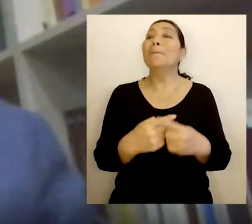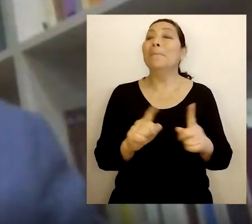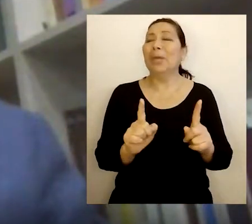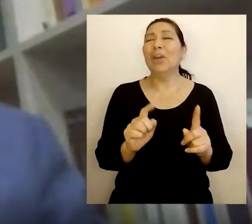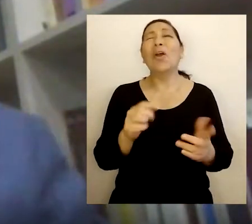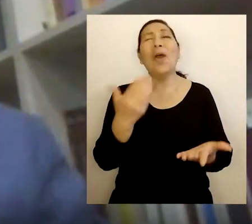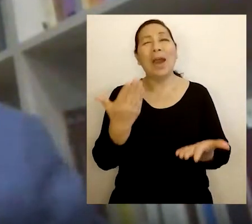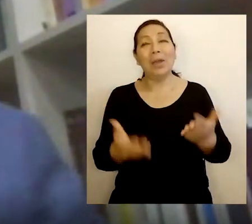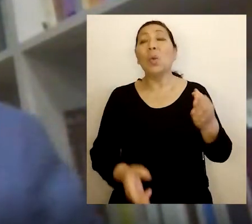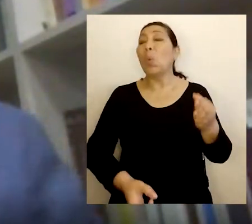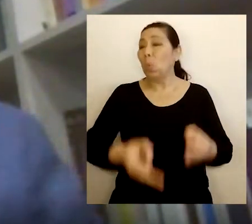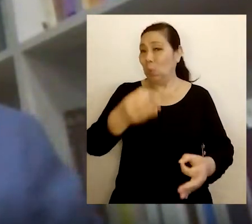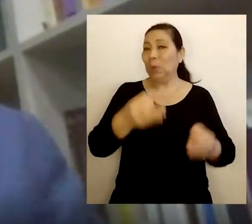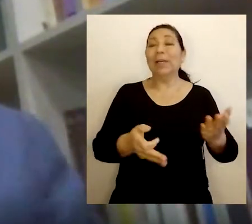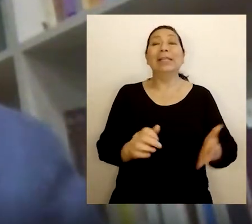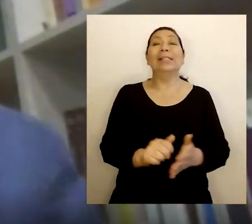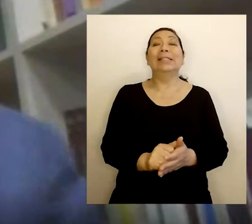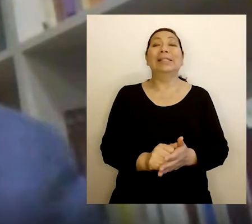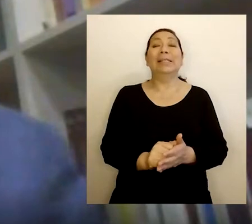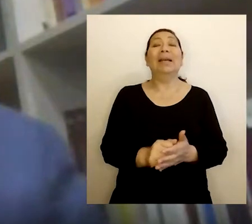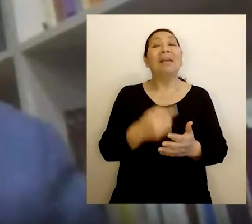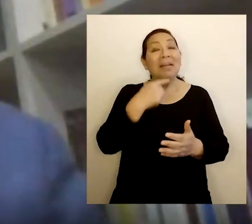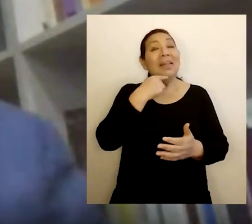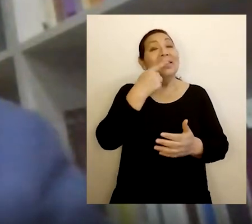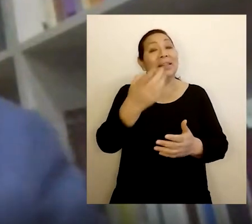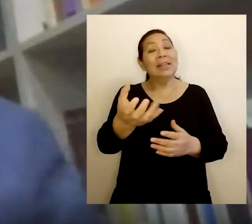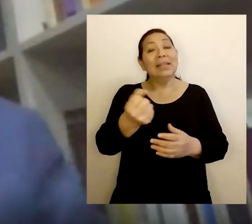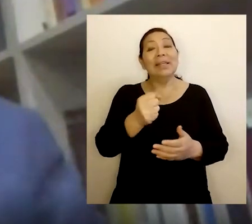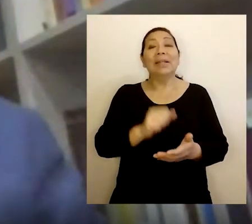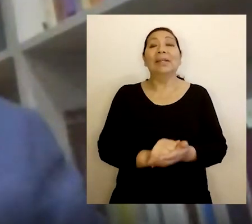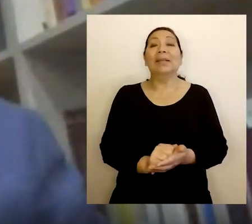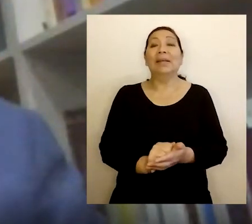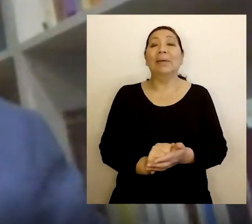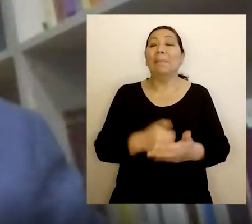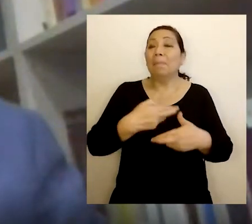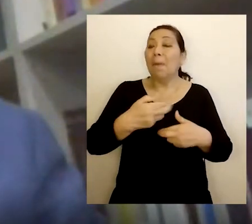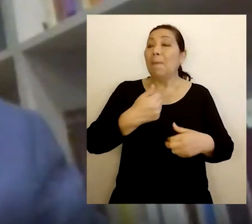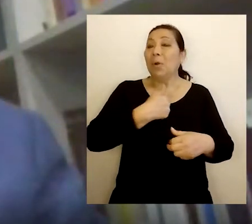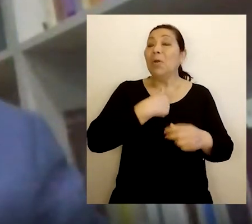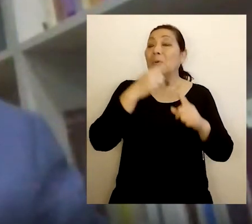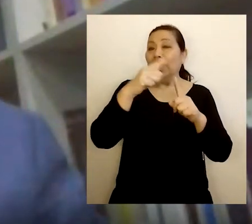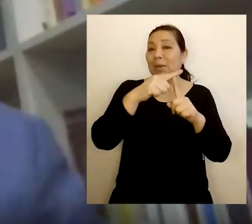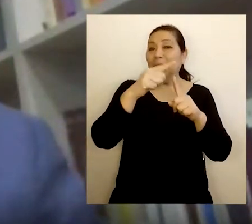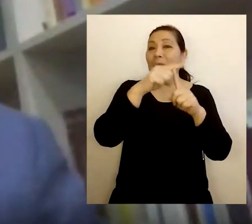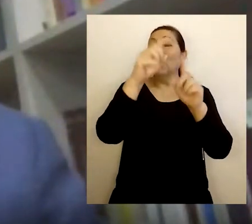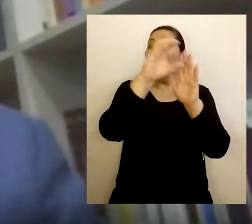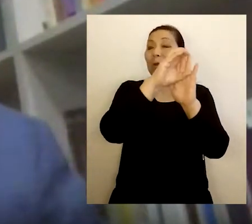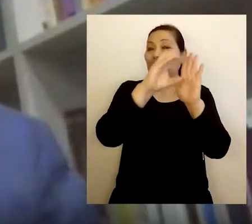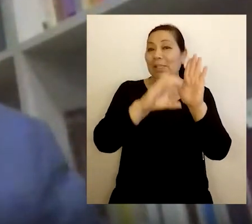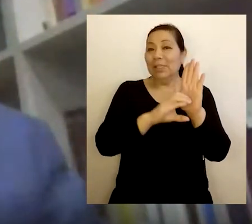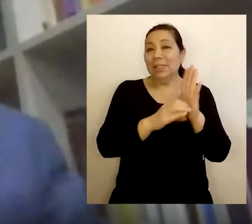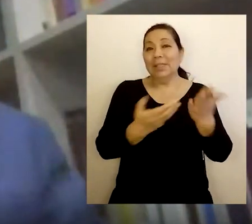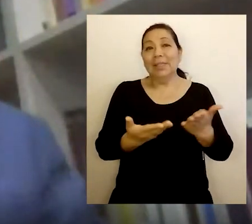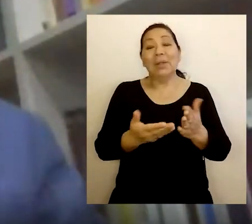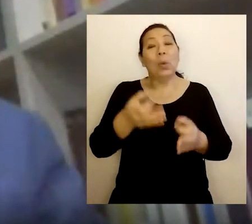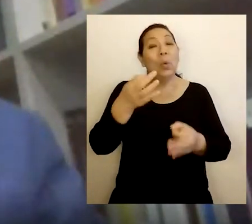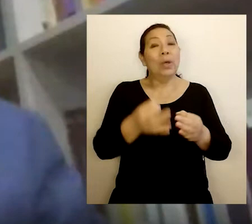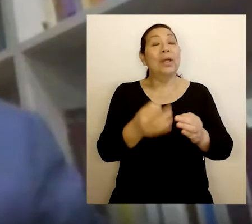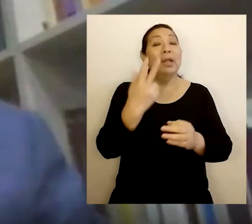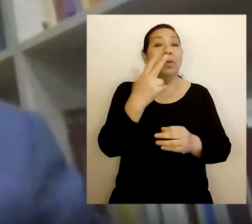hay sentencias en las cuales, y acá retomando jurisprudencia del propio Tribunal Constitucional, como el caso de la